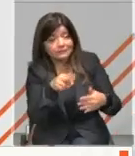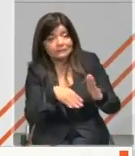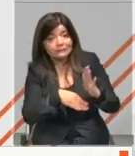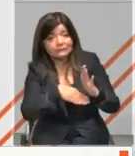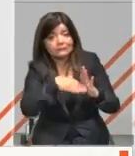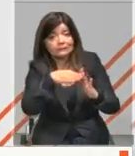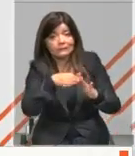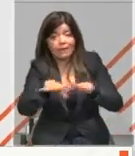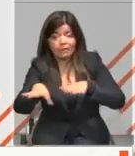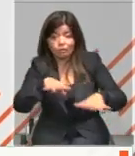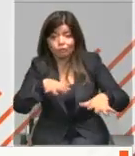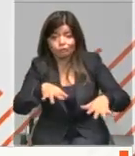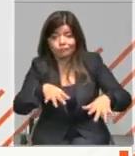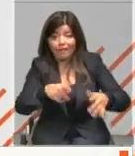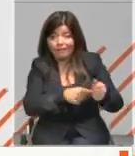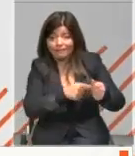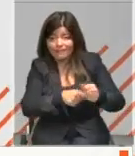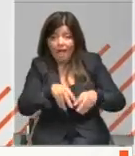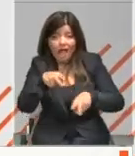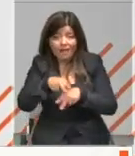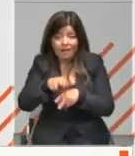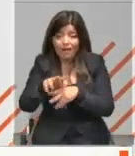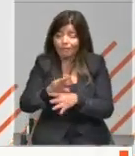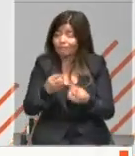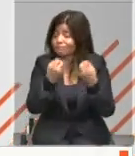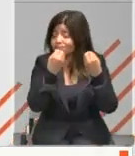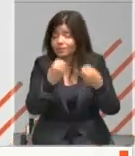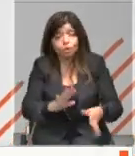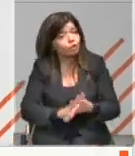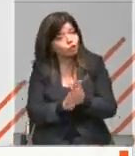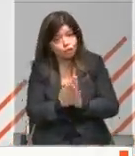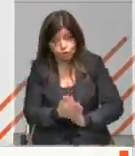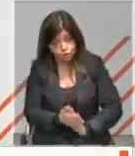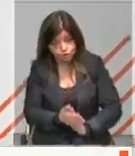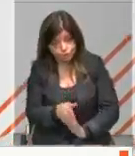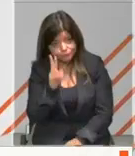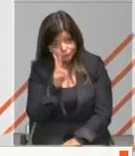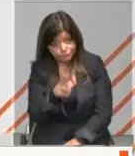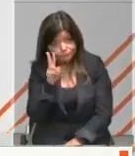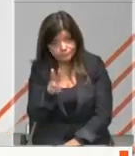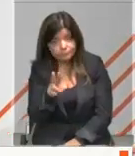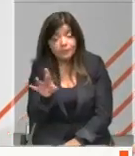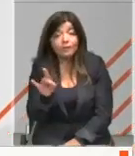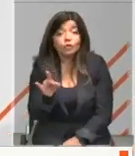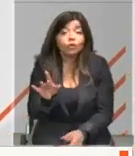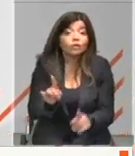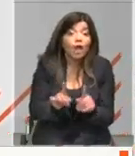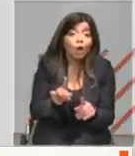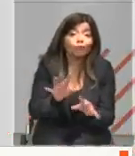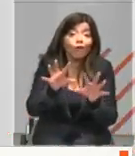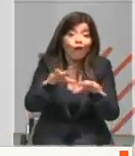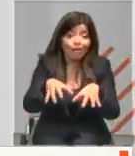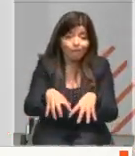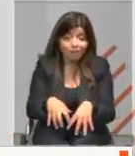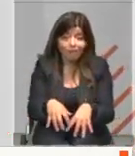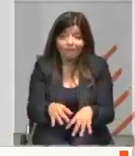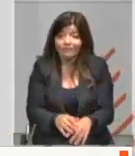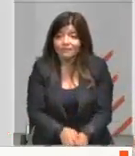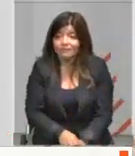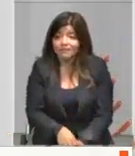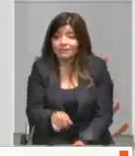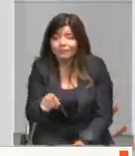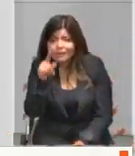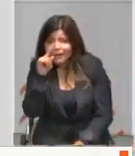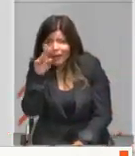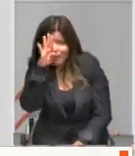Muebles, electrodomésticos, camas, todo se perdió. Pero en el recorrido encontraron algunas mascotas. Acá,